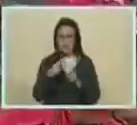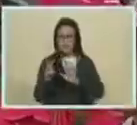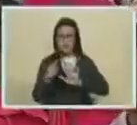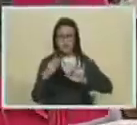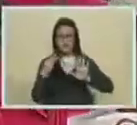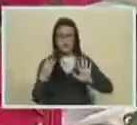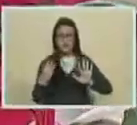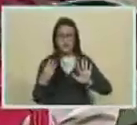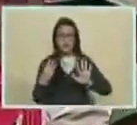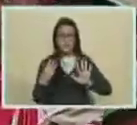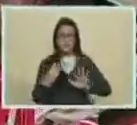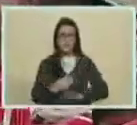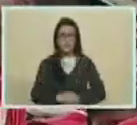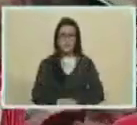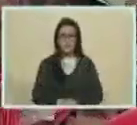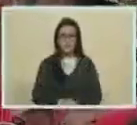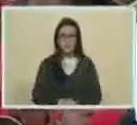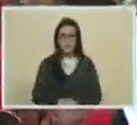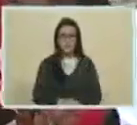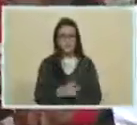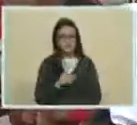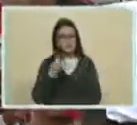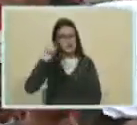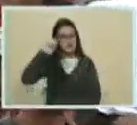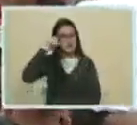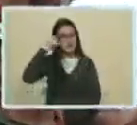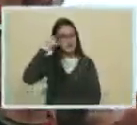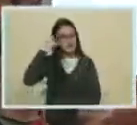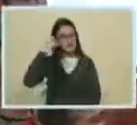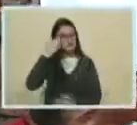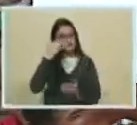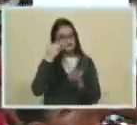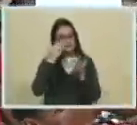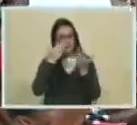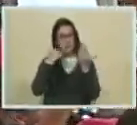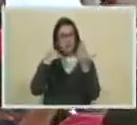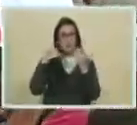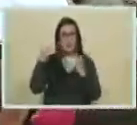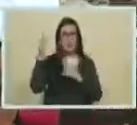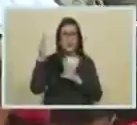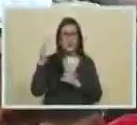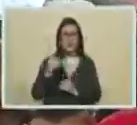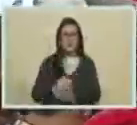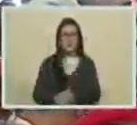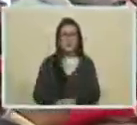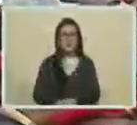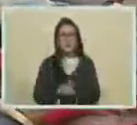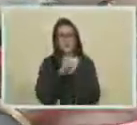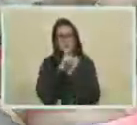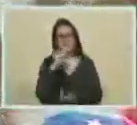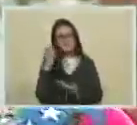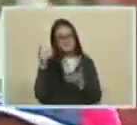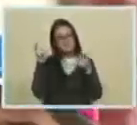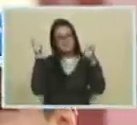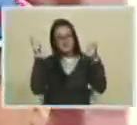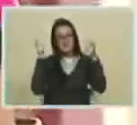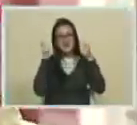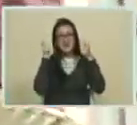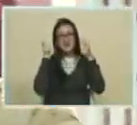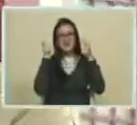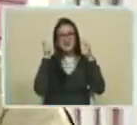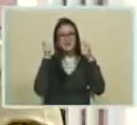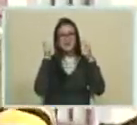2018, con el recuerdo infinito de nuestro comandante Hugo Chávez